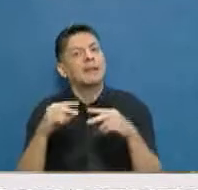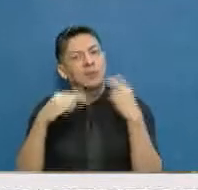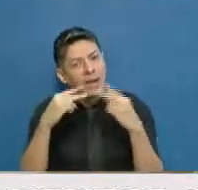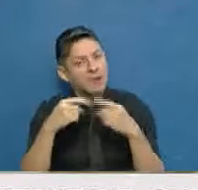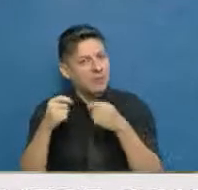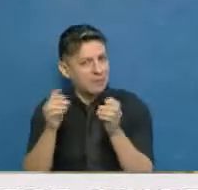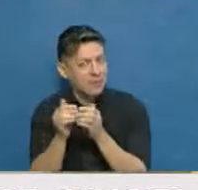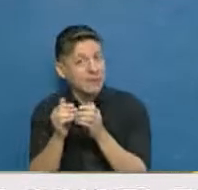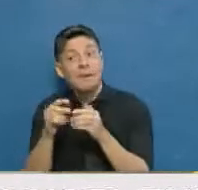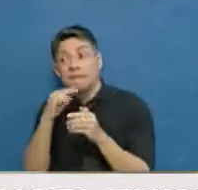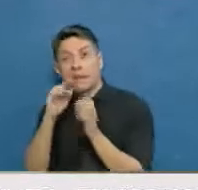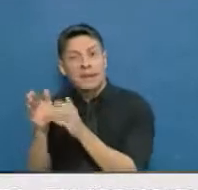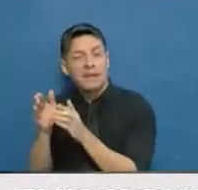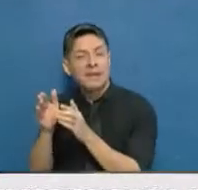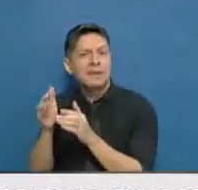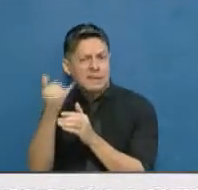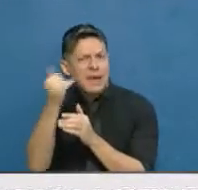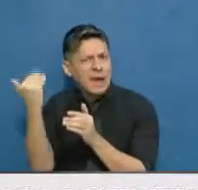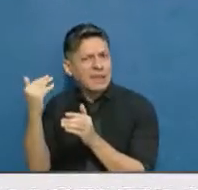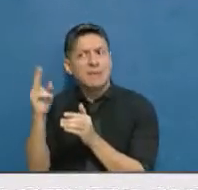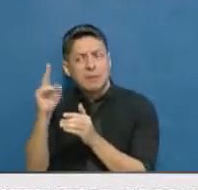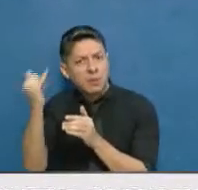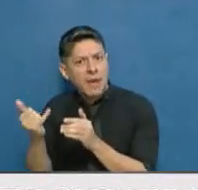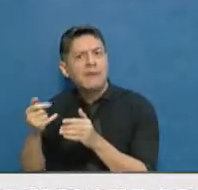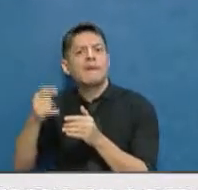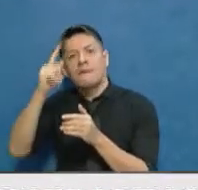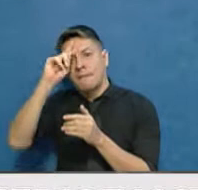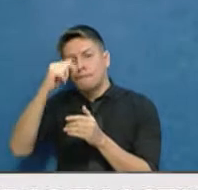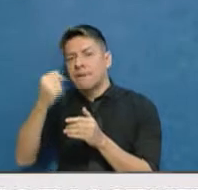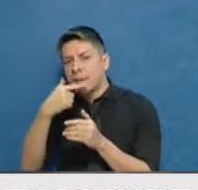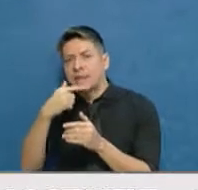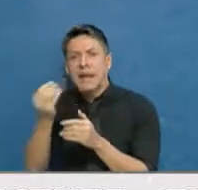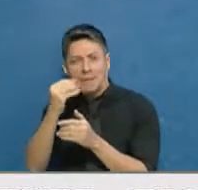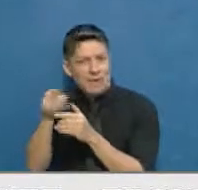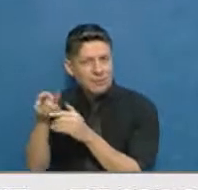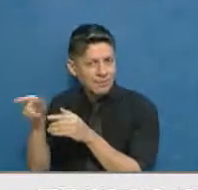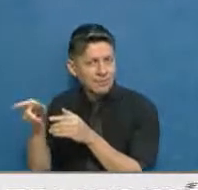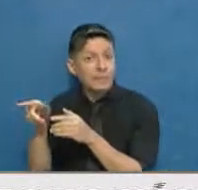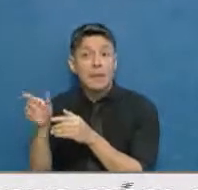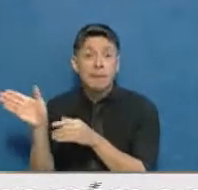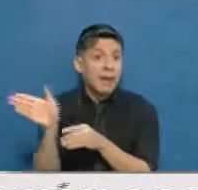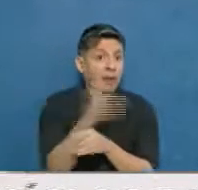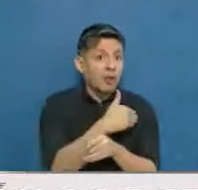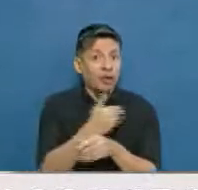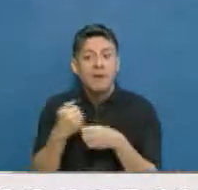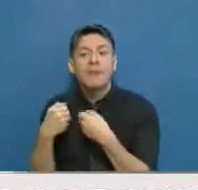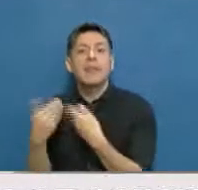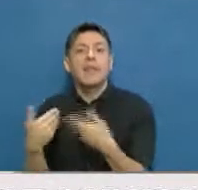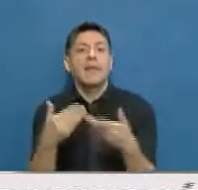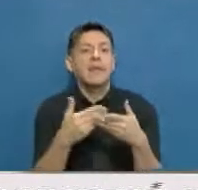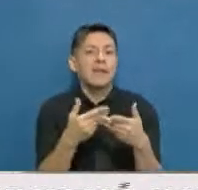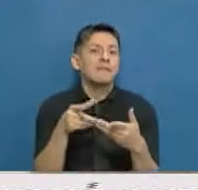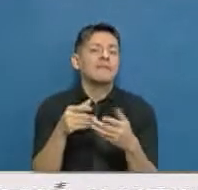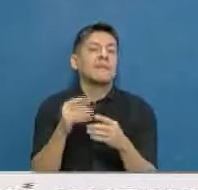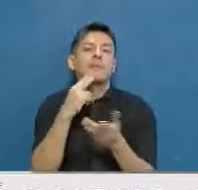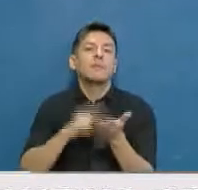el verde, las exceptuadas desde un principio como farmacias y alimentos. Para todos, anunciaron beneficios tributarios. Por ejemplo,